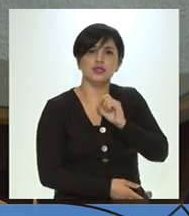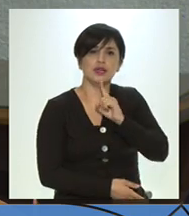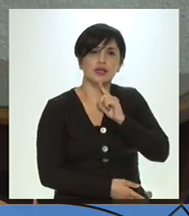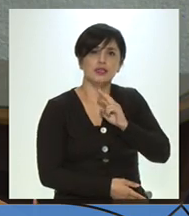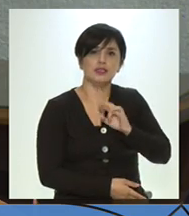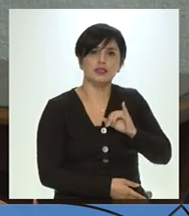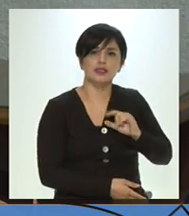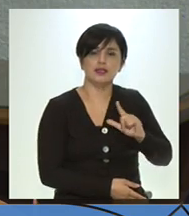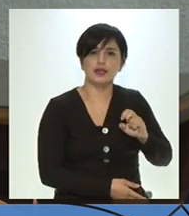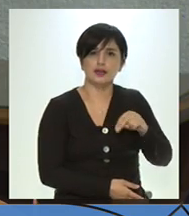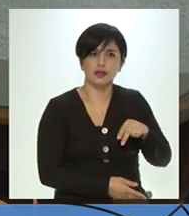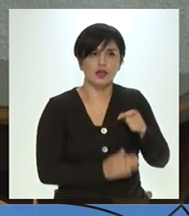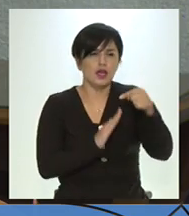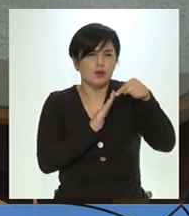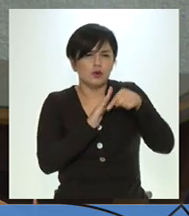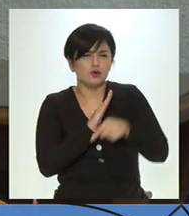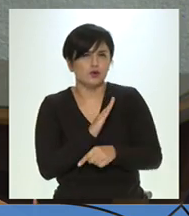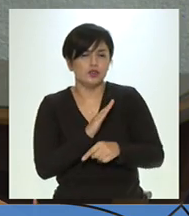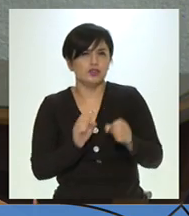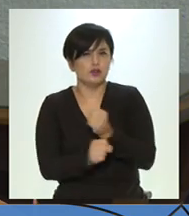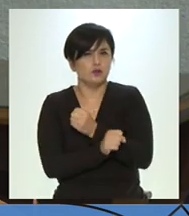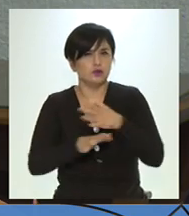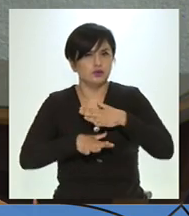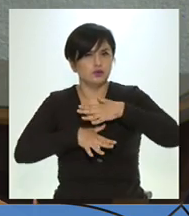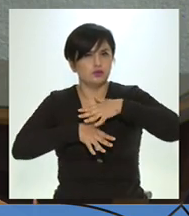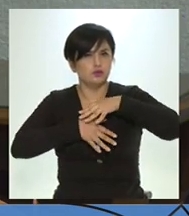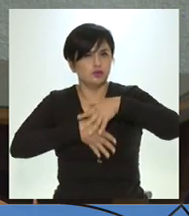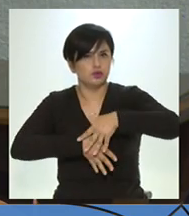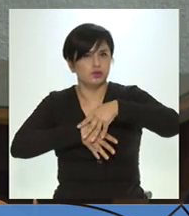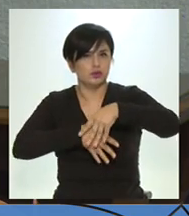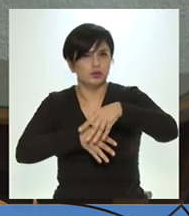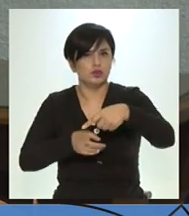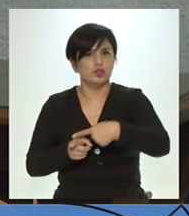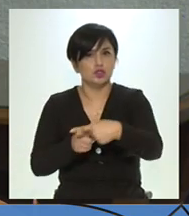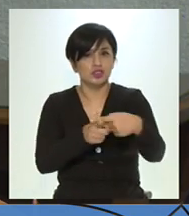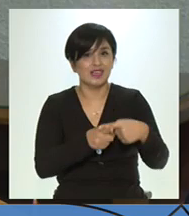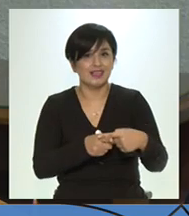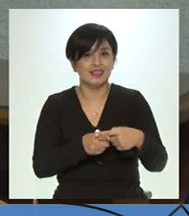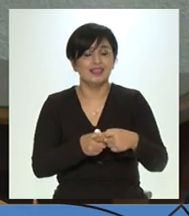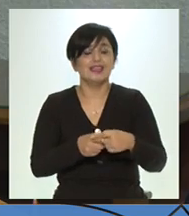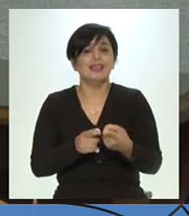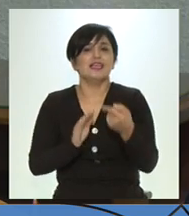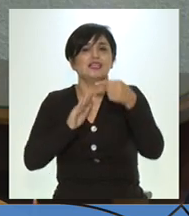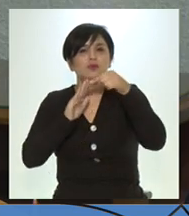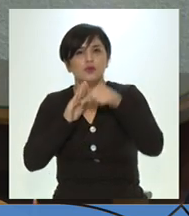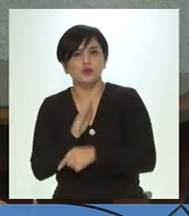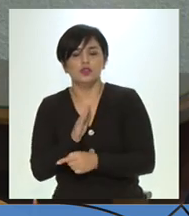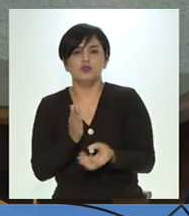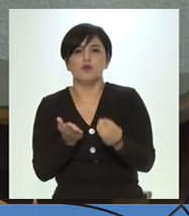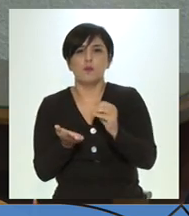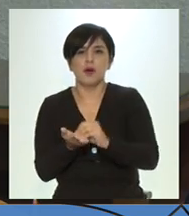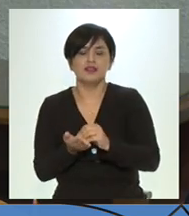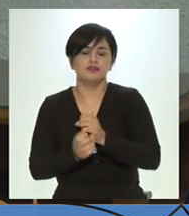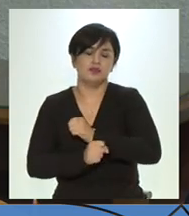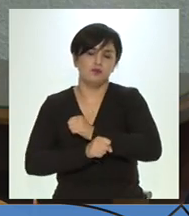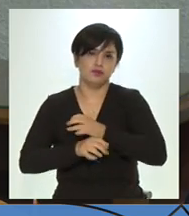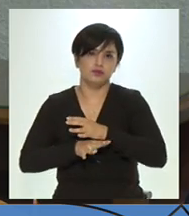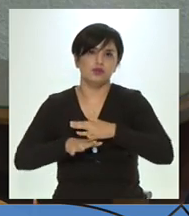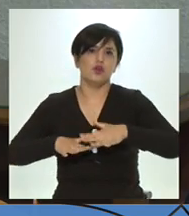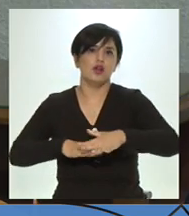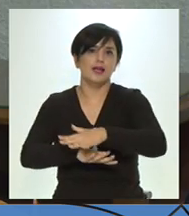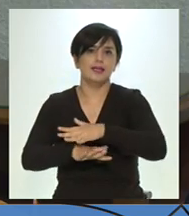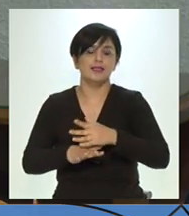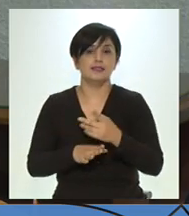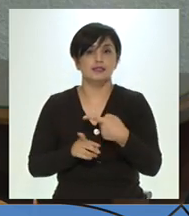octubre y que se agravaron con la crisis sanitaria social y económica que nos ha